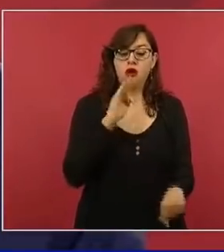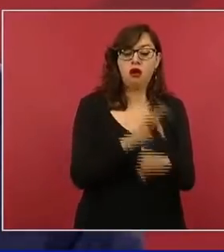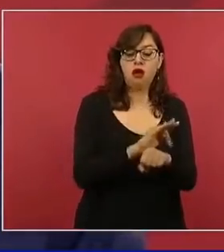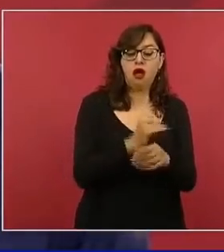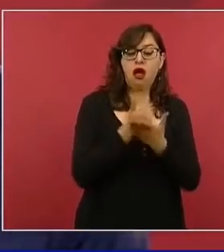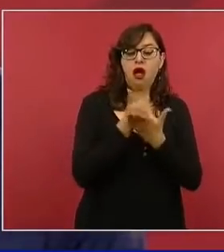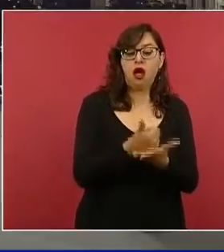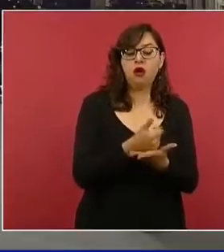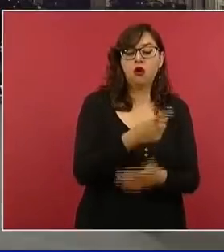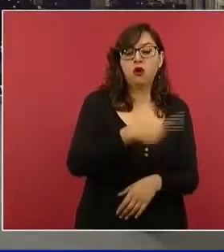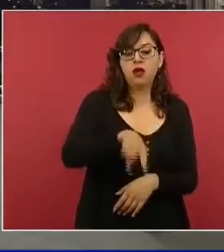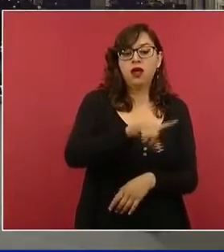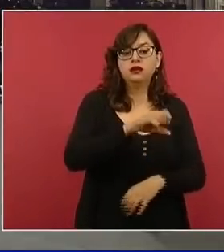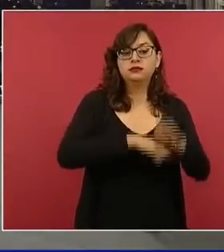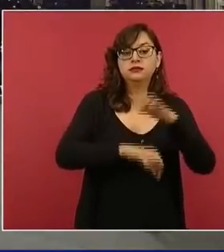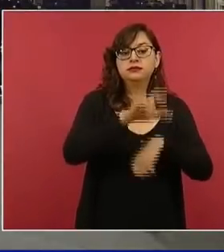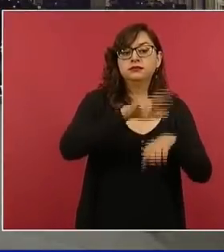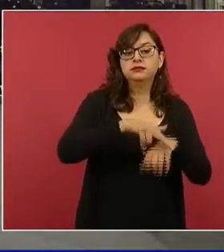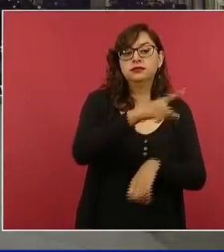patronales,